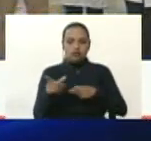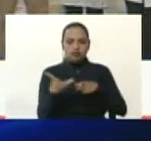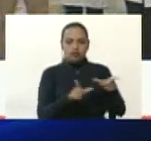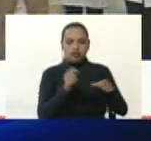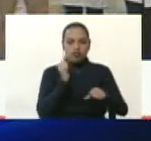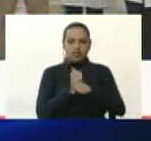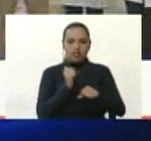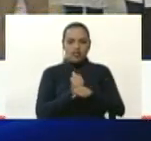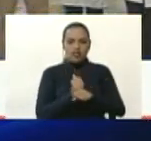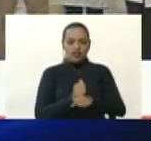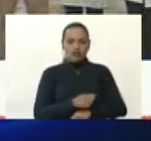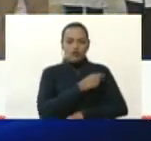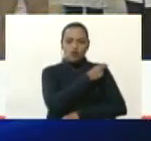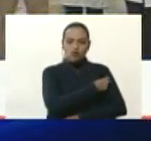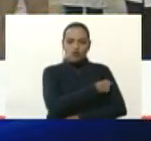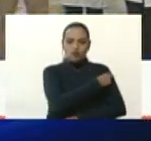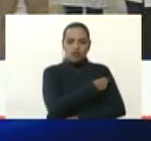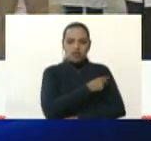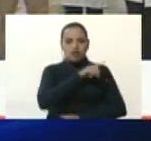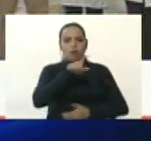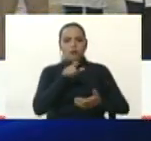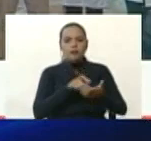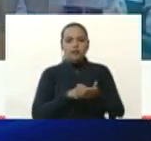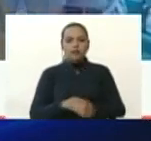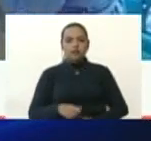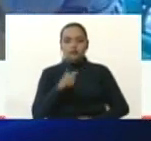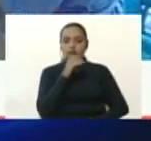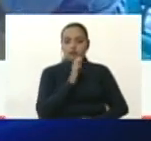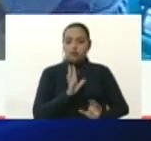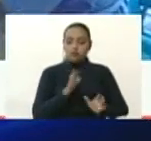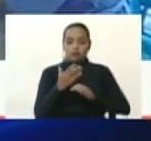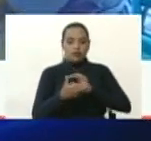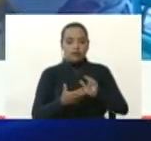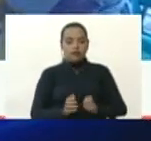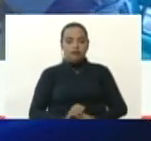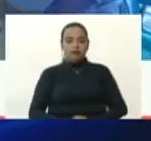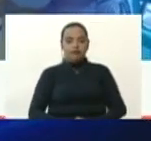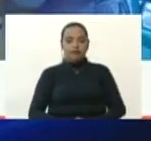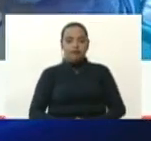del ambulatorio completo, sin problema.